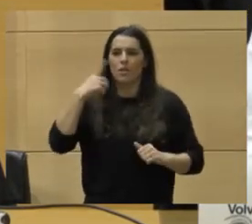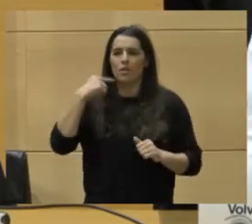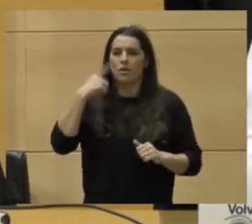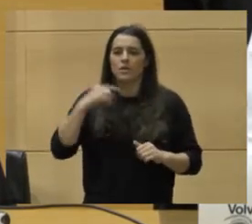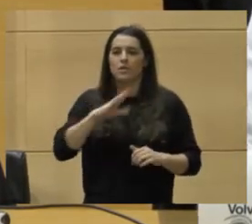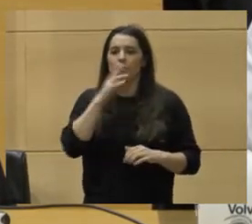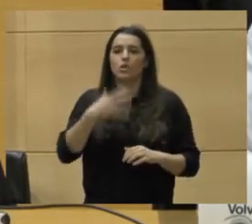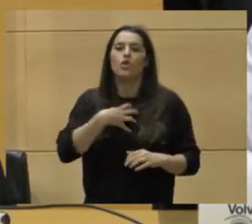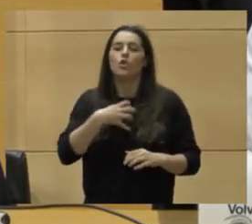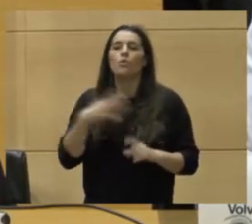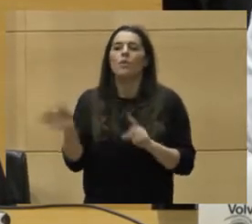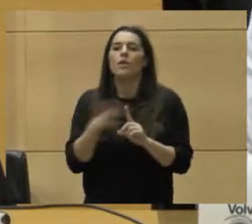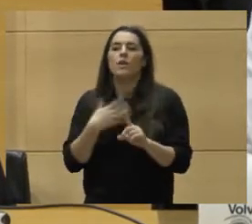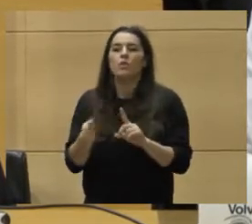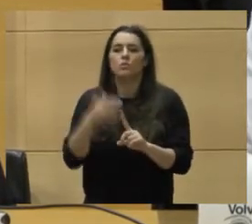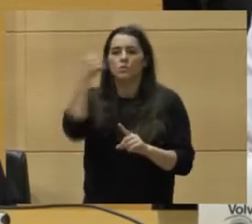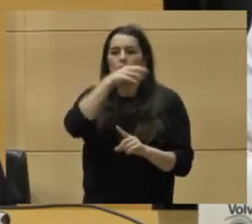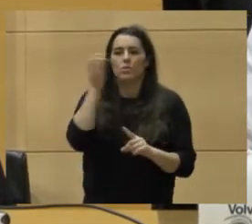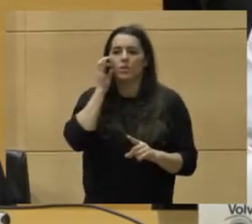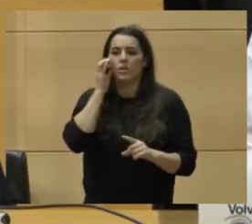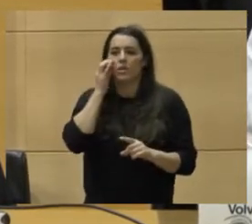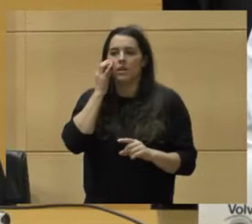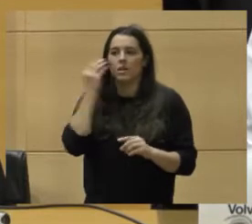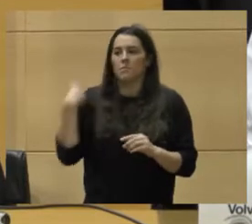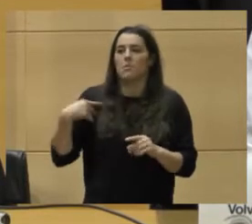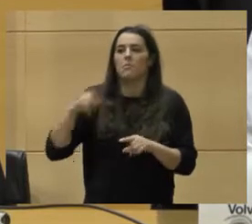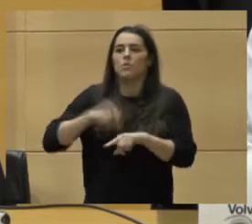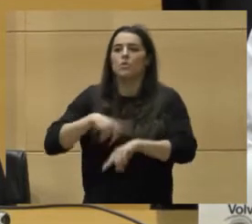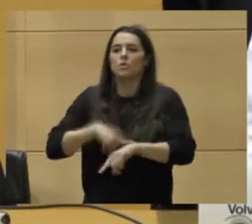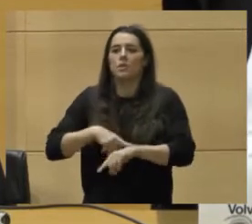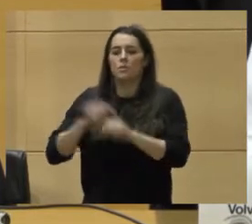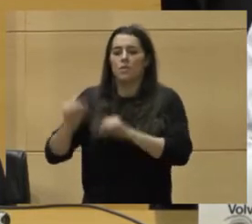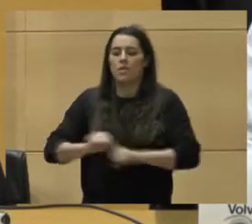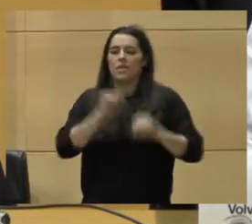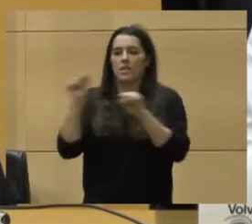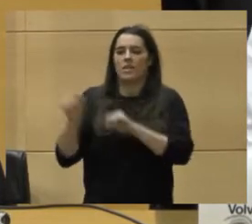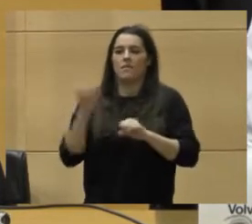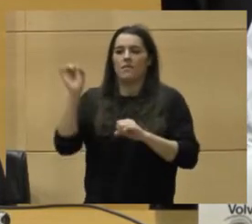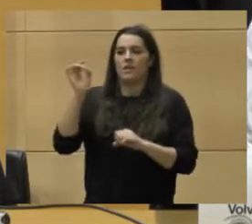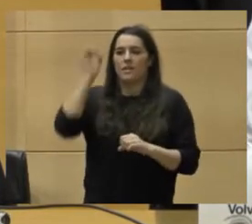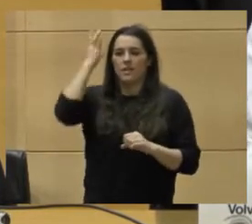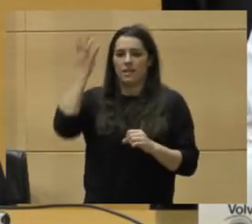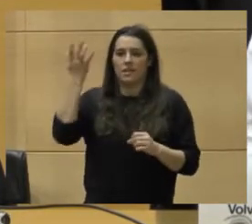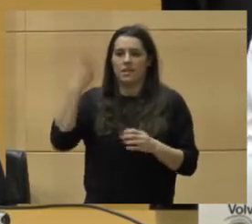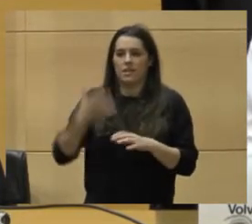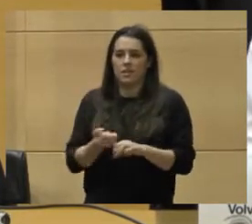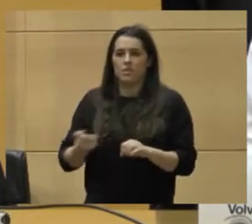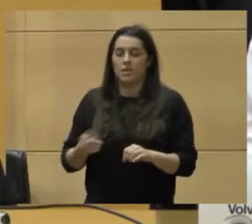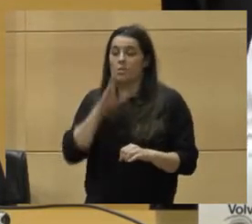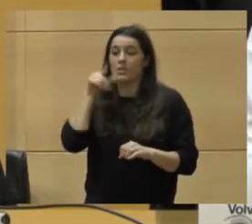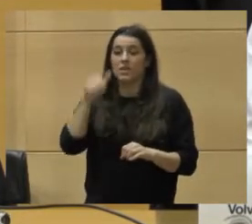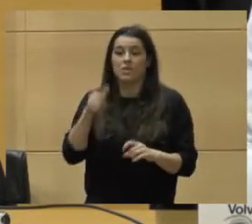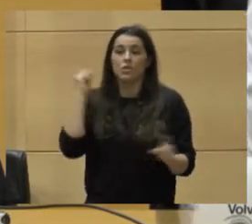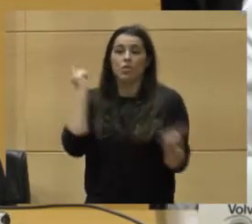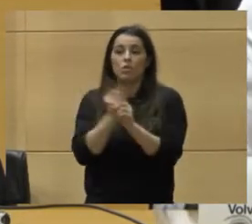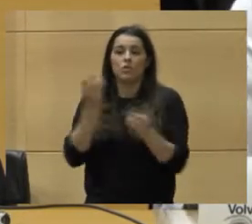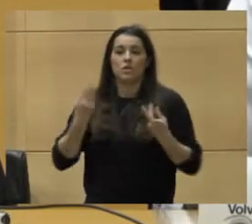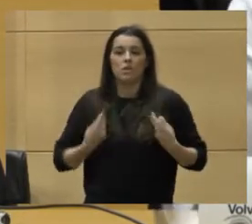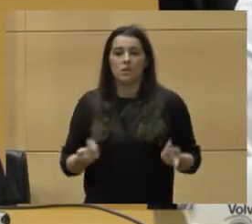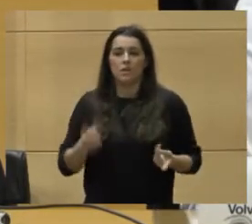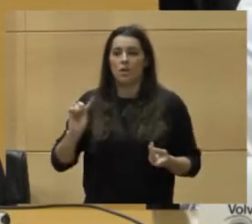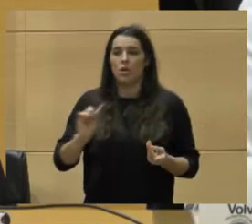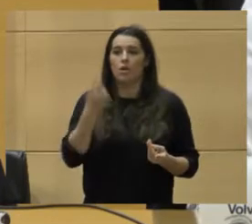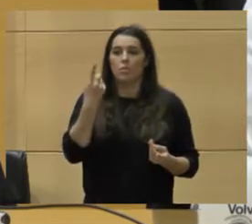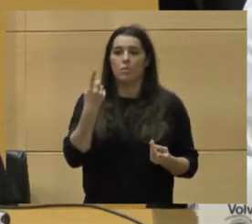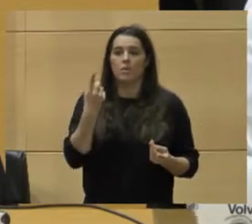violencias machistas y al mismo tiempo defender las tesis autorizadas porque eso es estar en contra de la vida y lo primero y lo fundamental es la lucha por la existencia